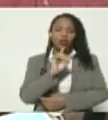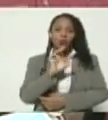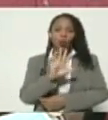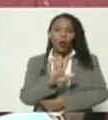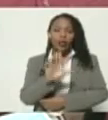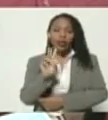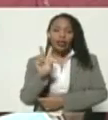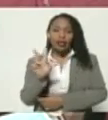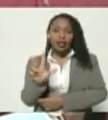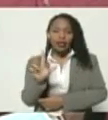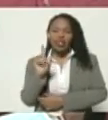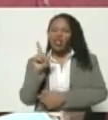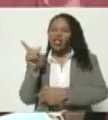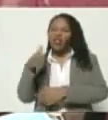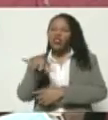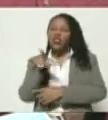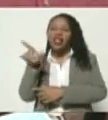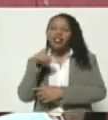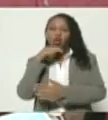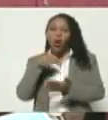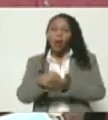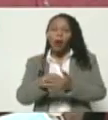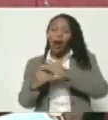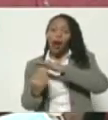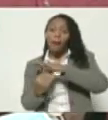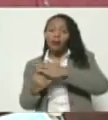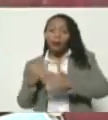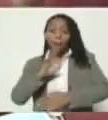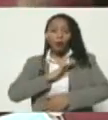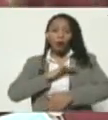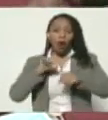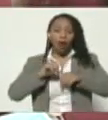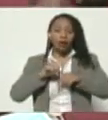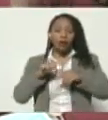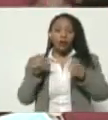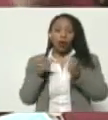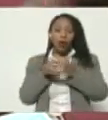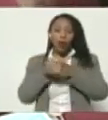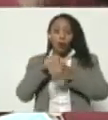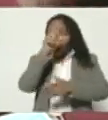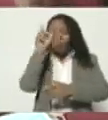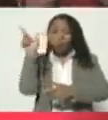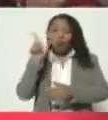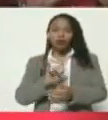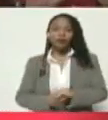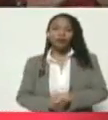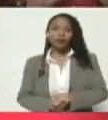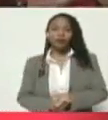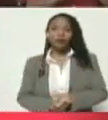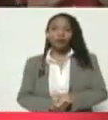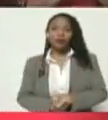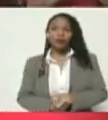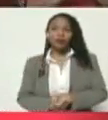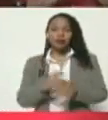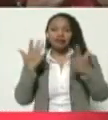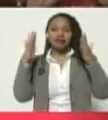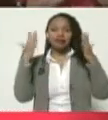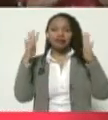21.153. ¿De dónde salen esos nombres? De las bases de nuestro partido. De las bases de nuestro partido.